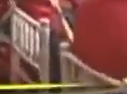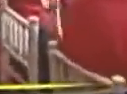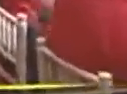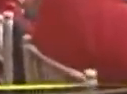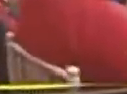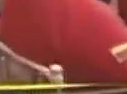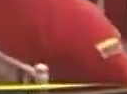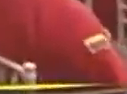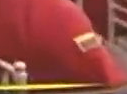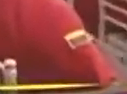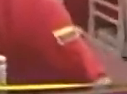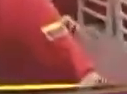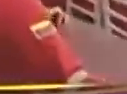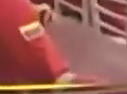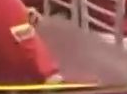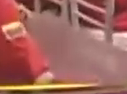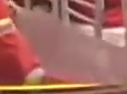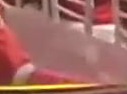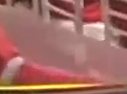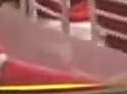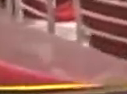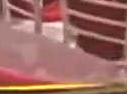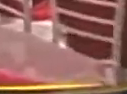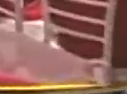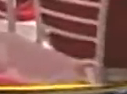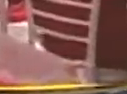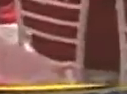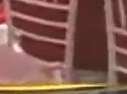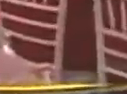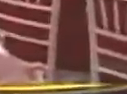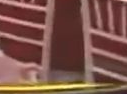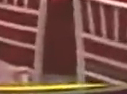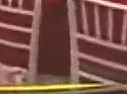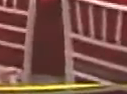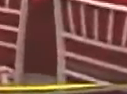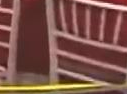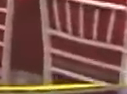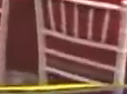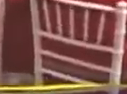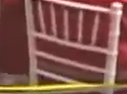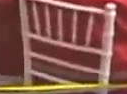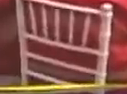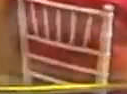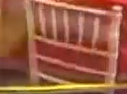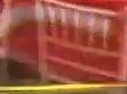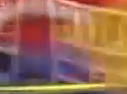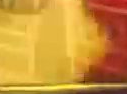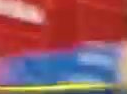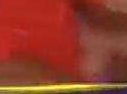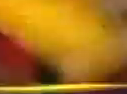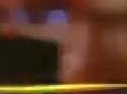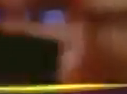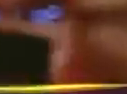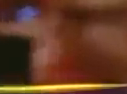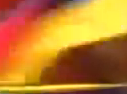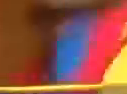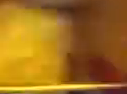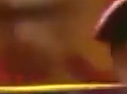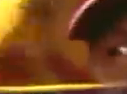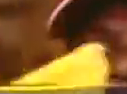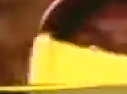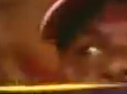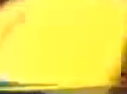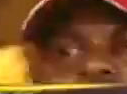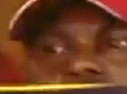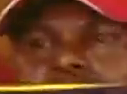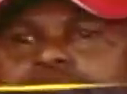renacimiento de PDVSA, como también lo ha manifestado y que ha sido posible en el trabajo arduo de cada uno de estos hombres y